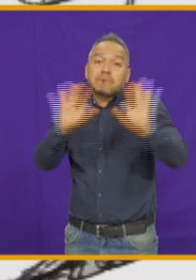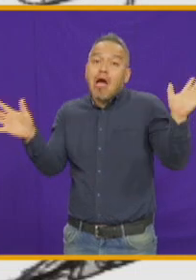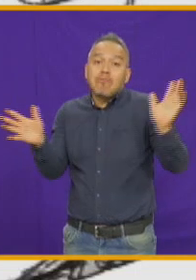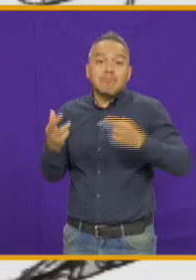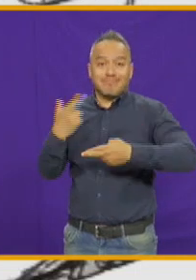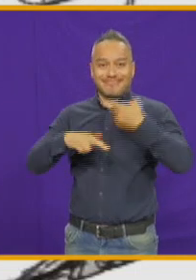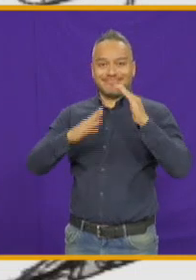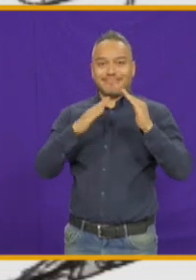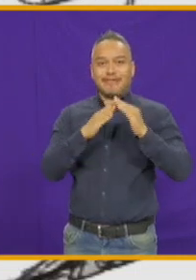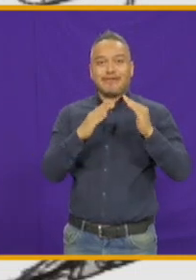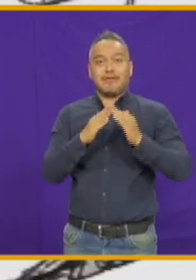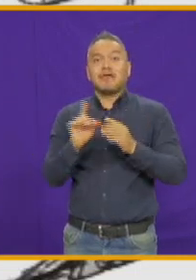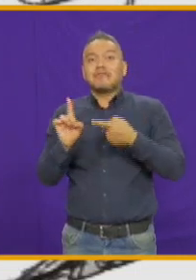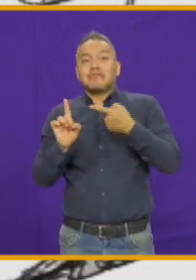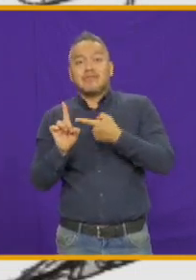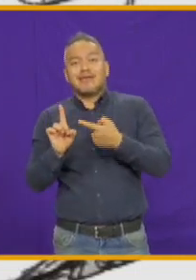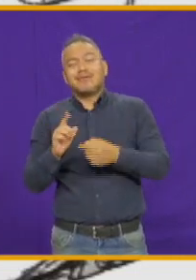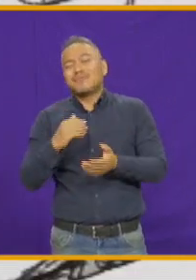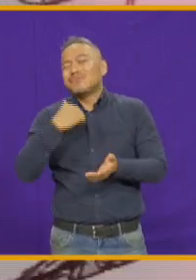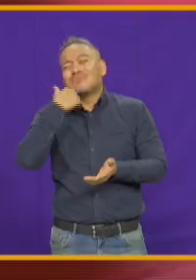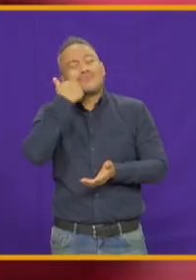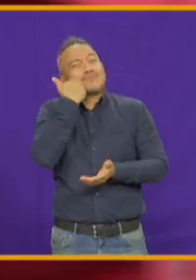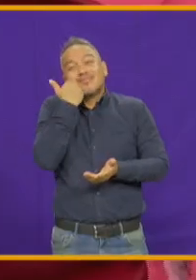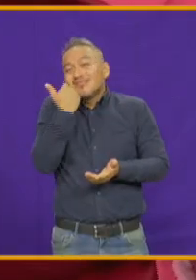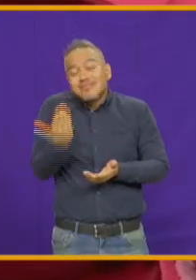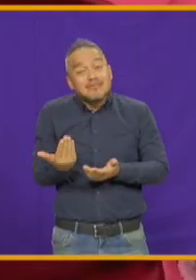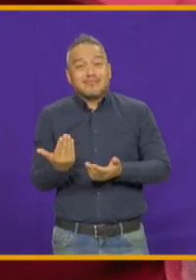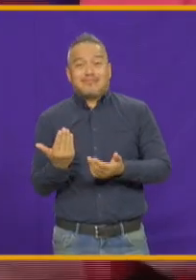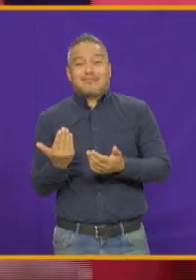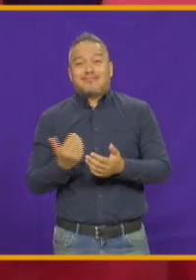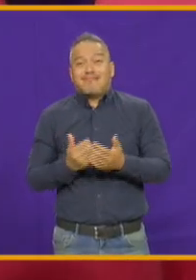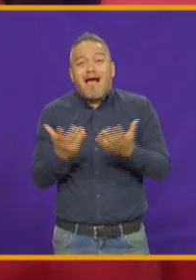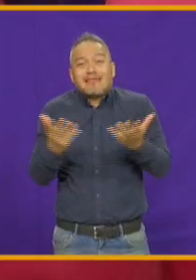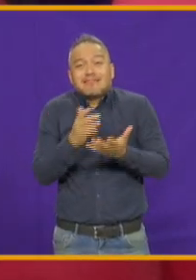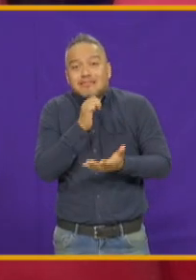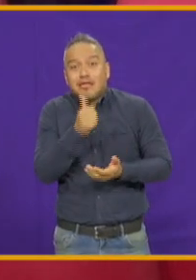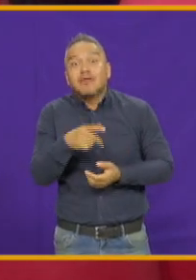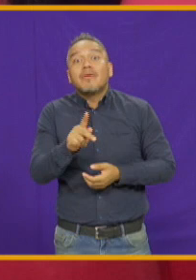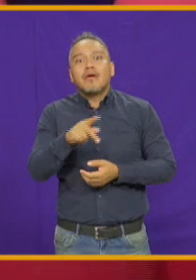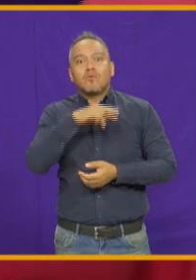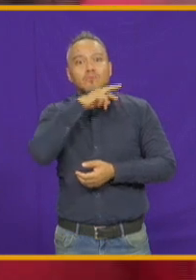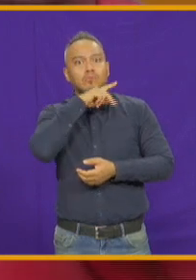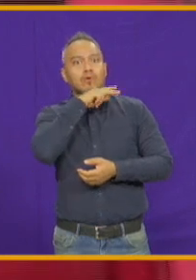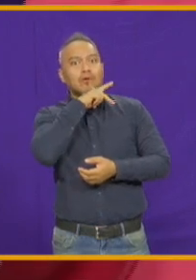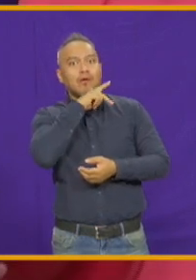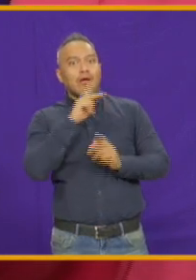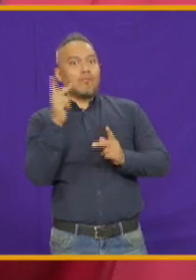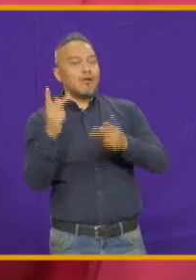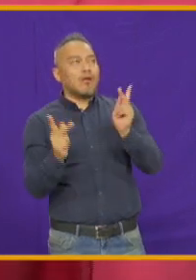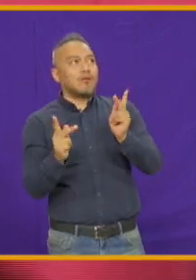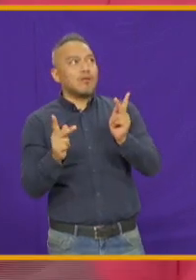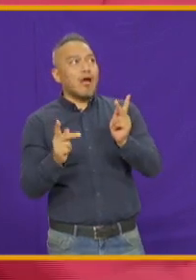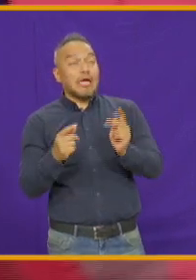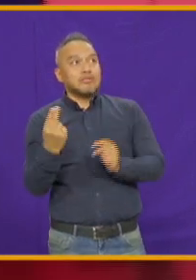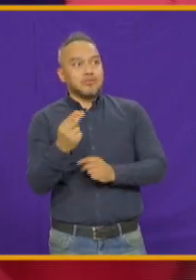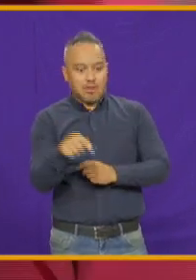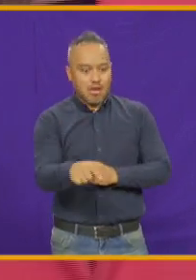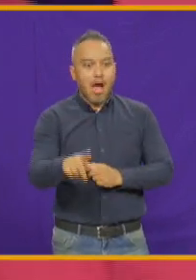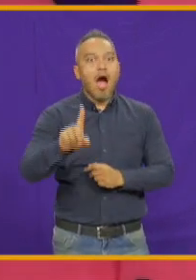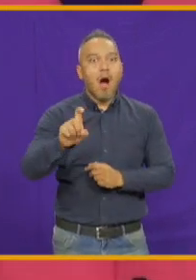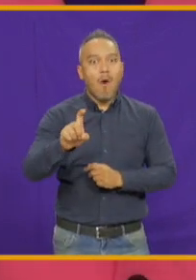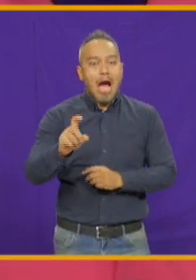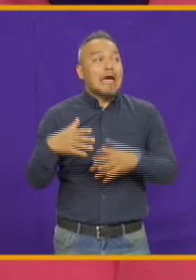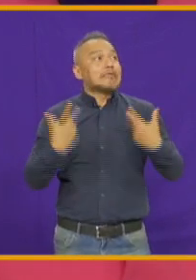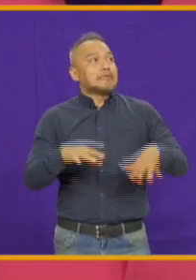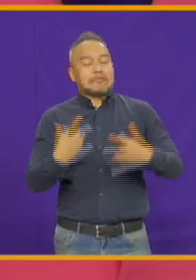lucrecia no tenía nada de ganas de levantarse pero la preocupación por sus plantas la levantó y fue